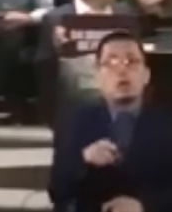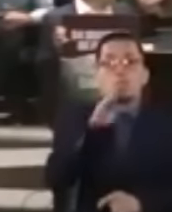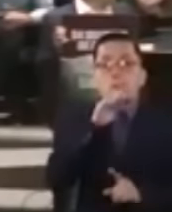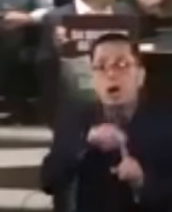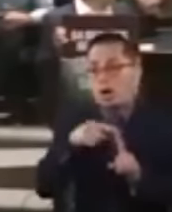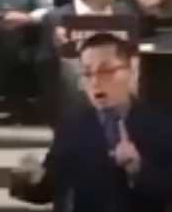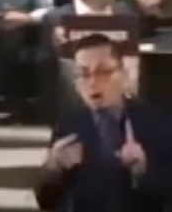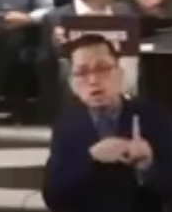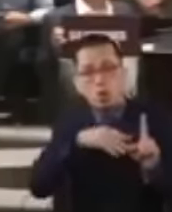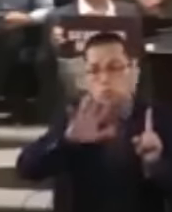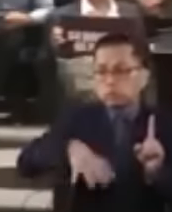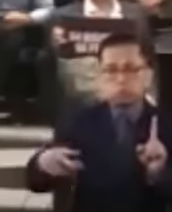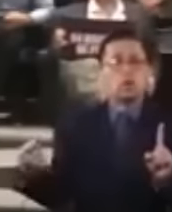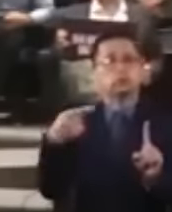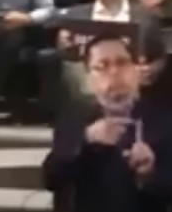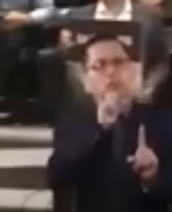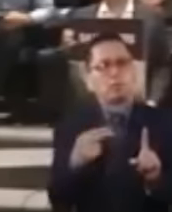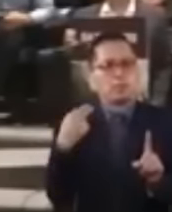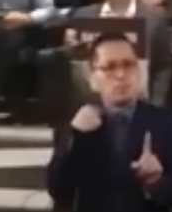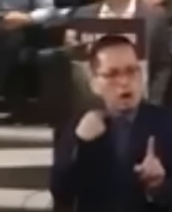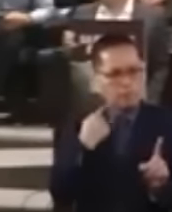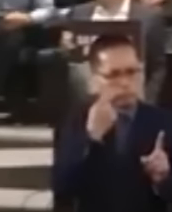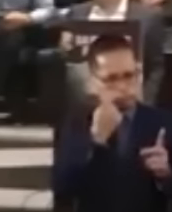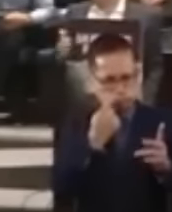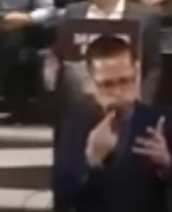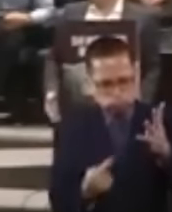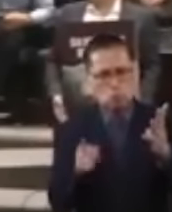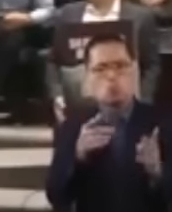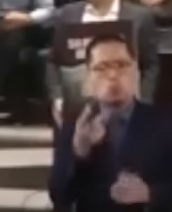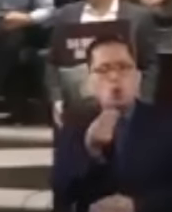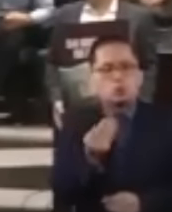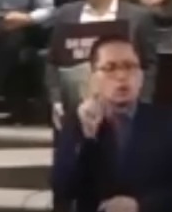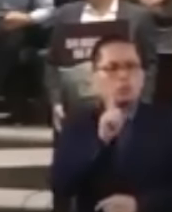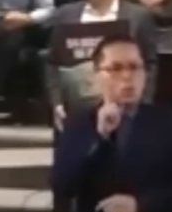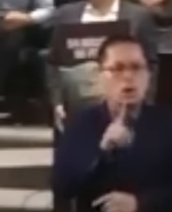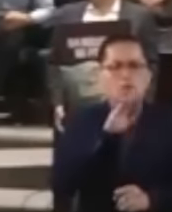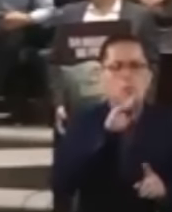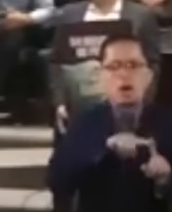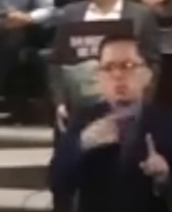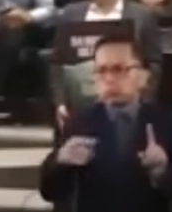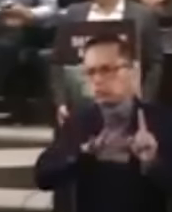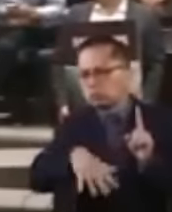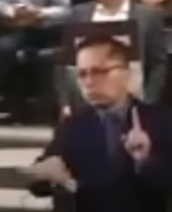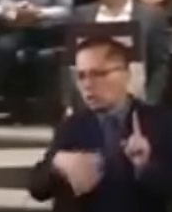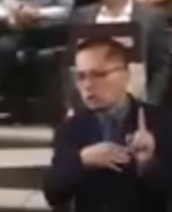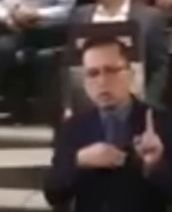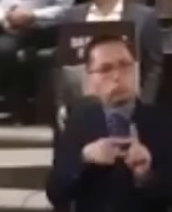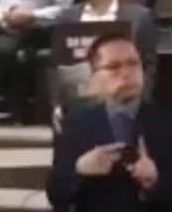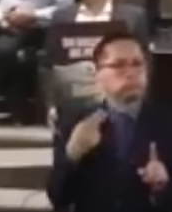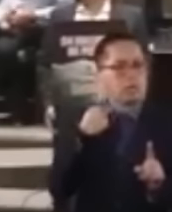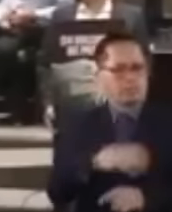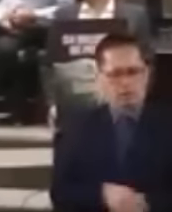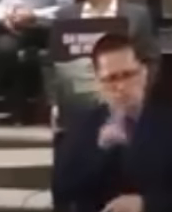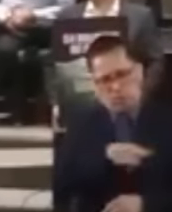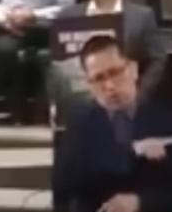como Aida Karina Juárez, Sofía Raigosa y muchas madres buscadoras más. Es un error tras error, injusticia